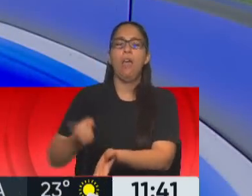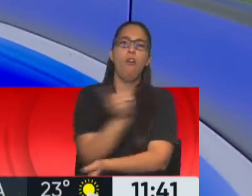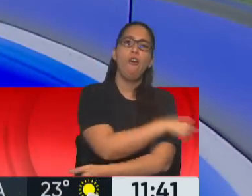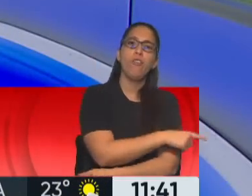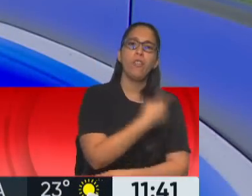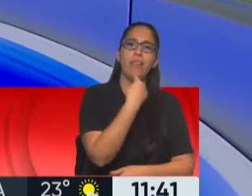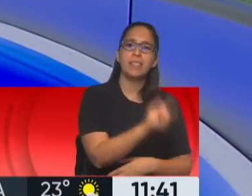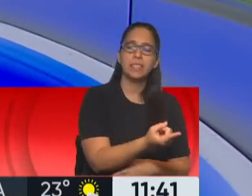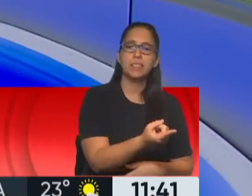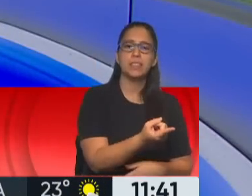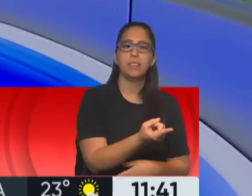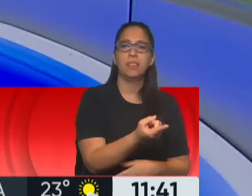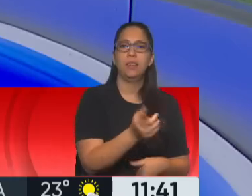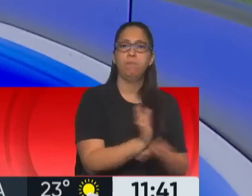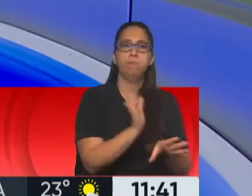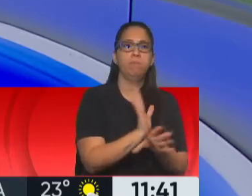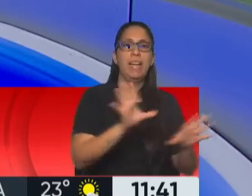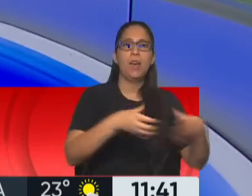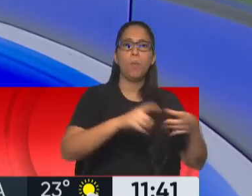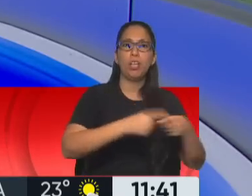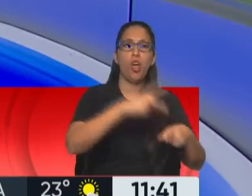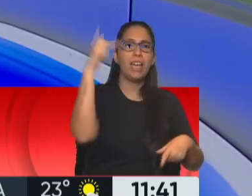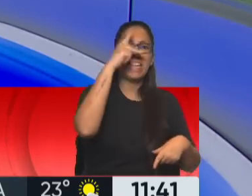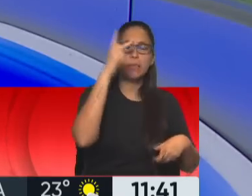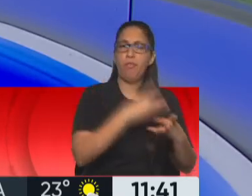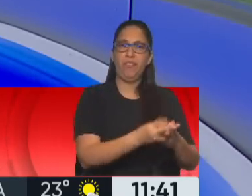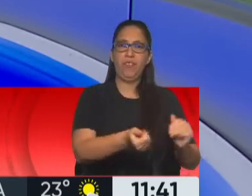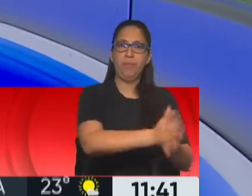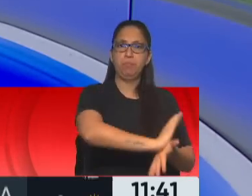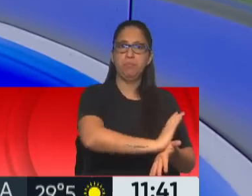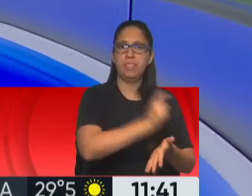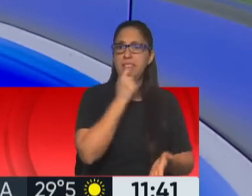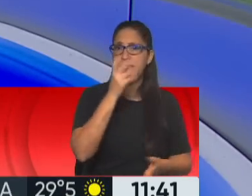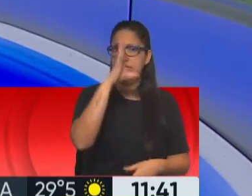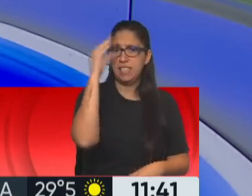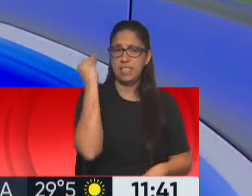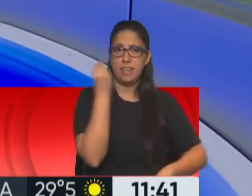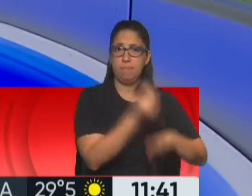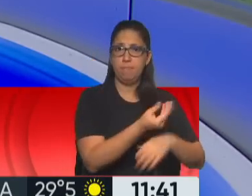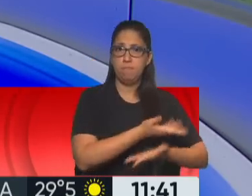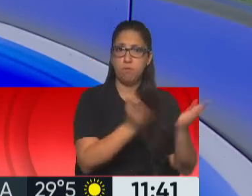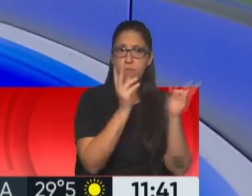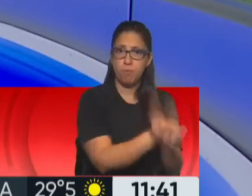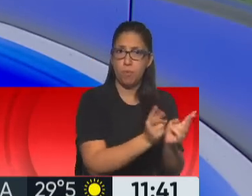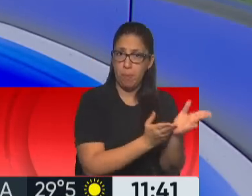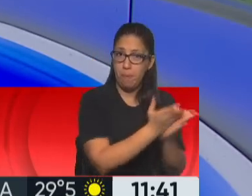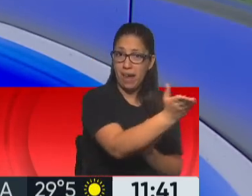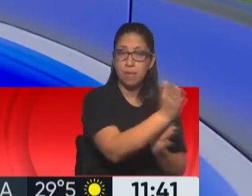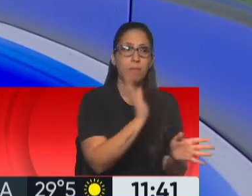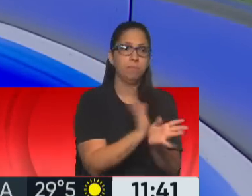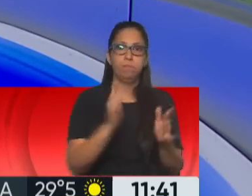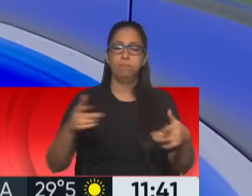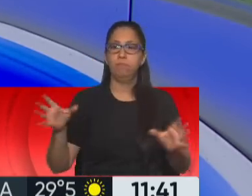hablar del fin del kirchnerismo, ¿no? Porque si Cristina está inhabilitada a ejercer cargos públicos, me parece que van a ser los dos